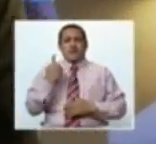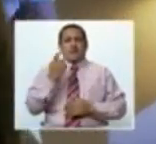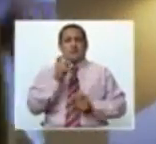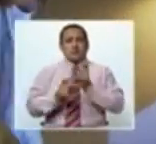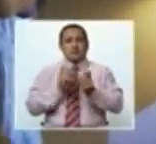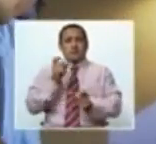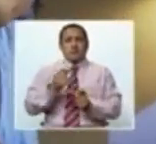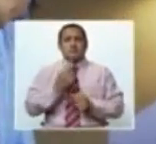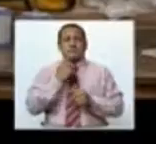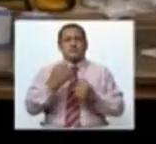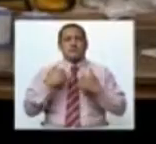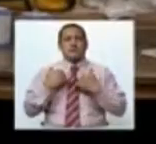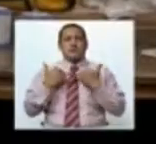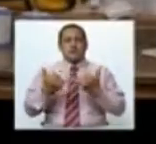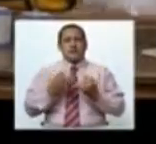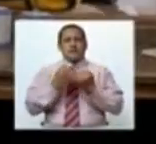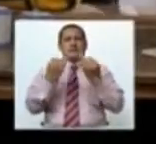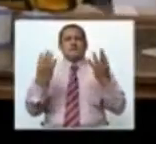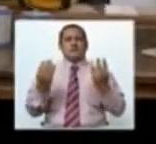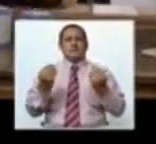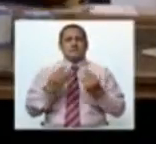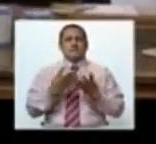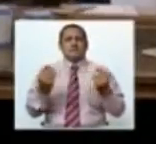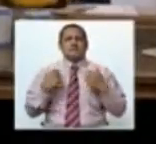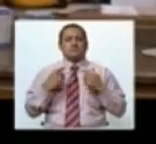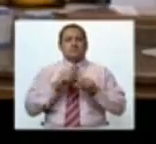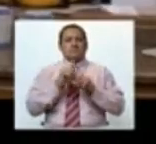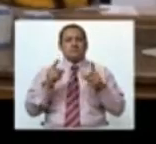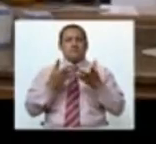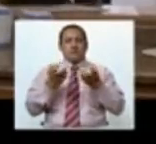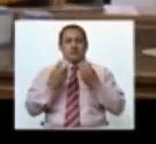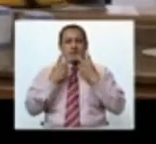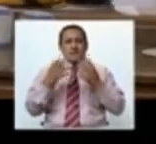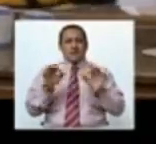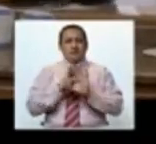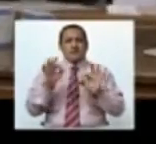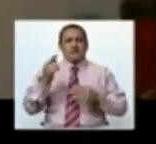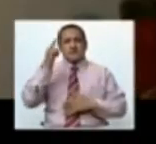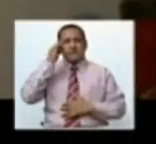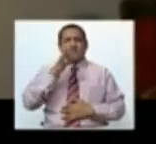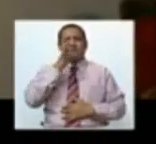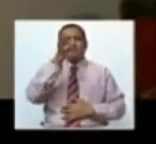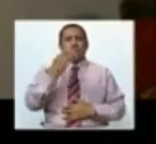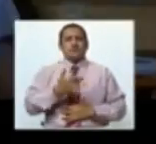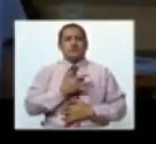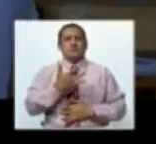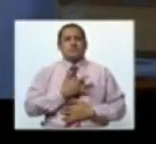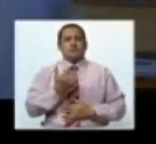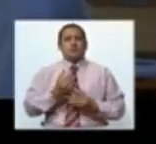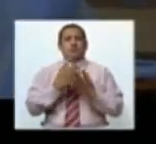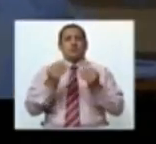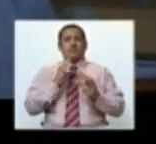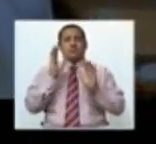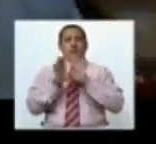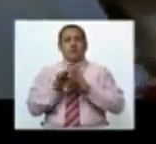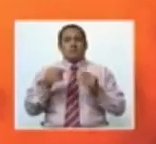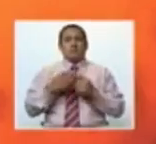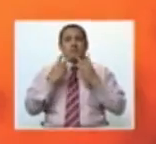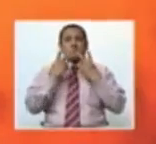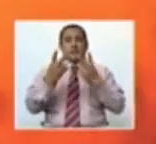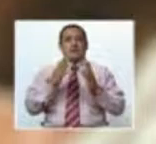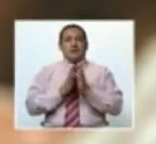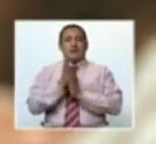de la civilización, esta tiene ya varios desertores. En tanto nadie sabe del futuro y sus emociones, muchos que